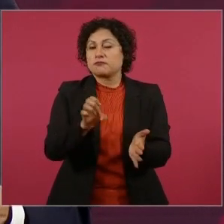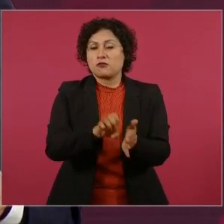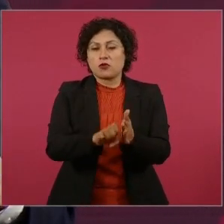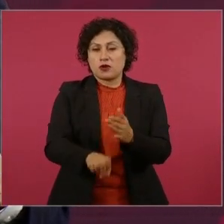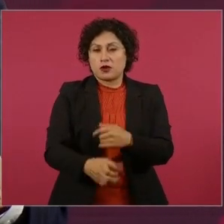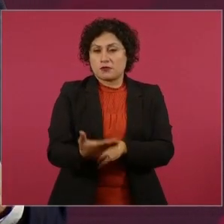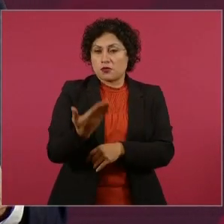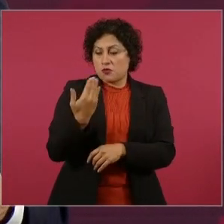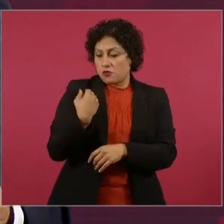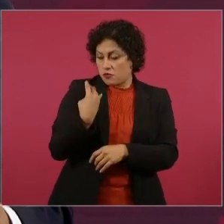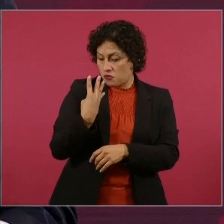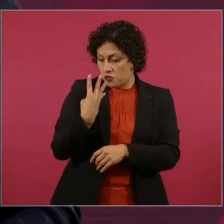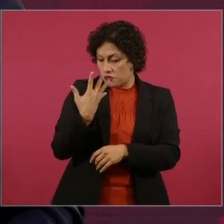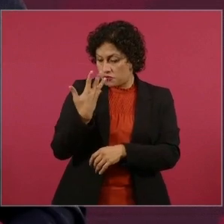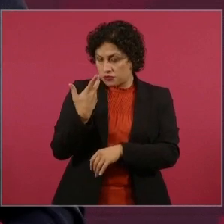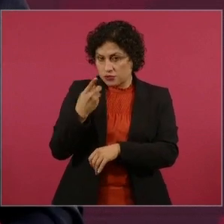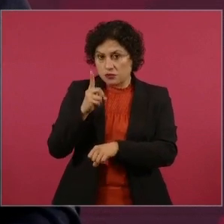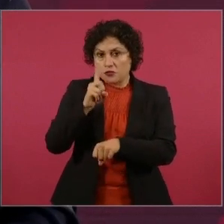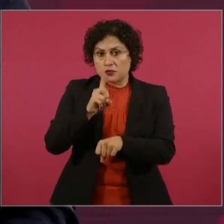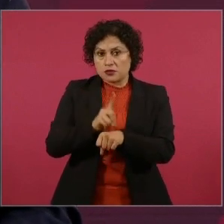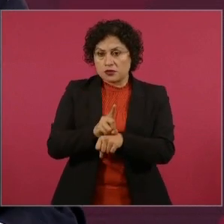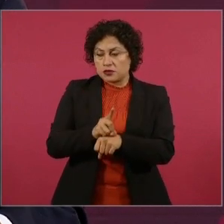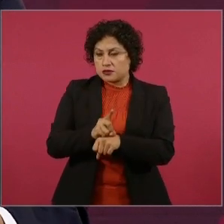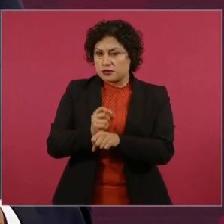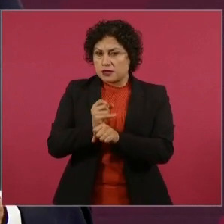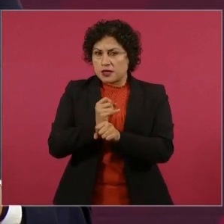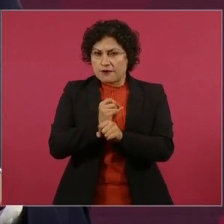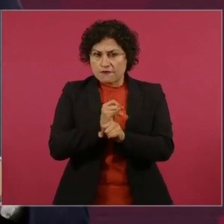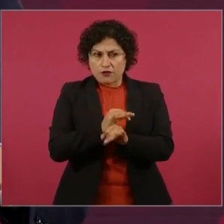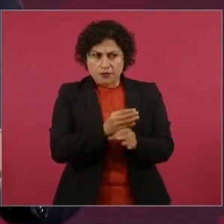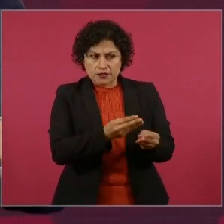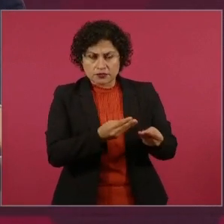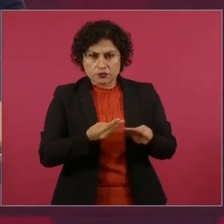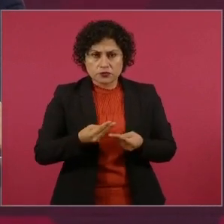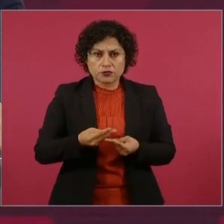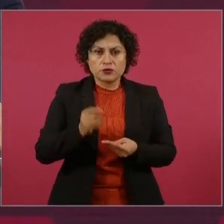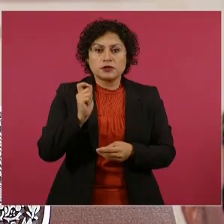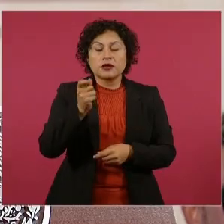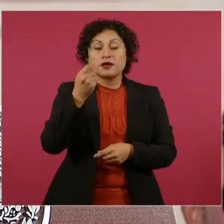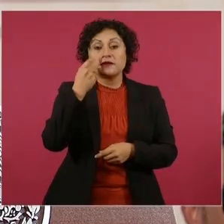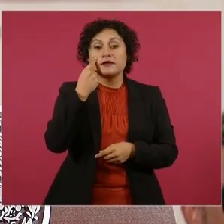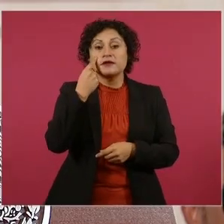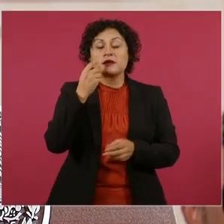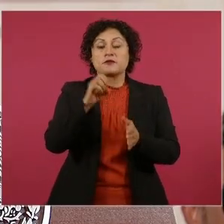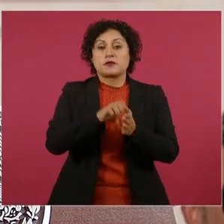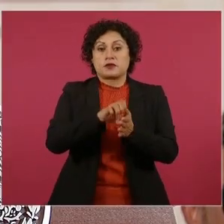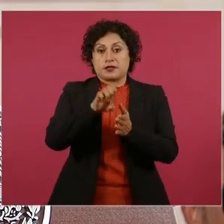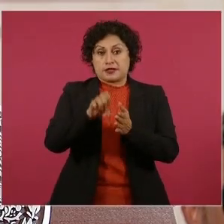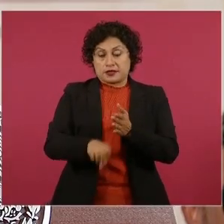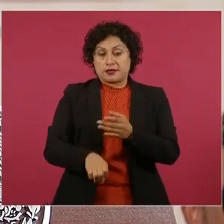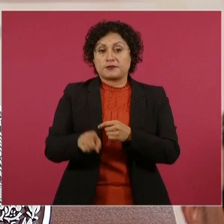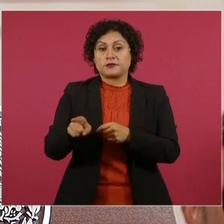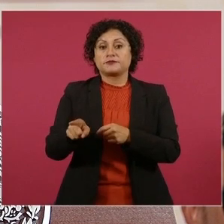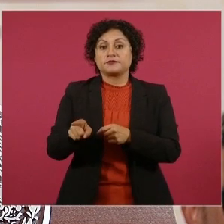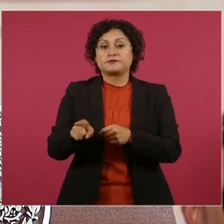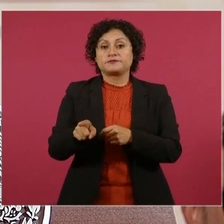días a ver si conseguimos la información se llevó a cabo un